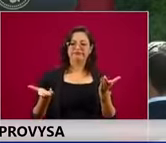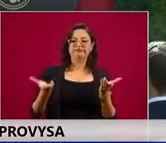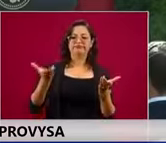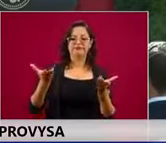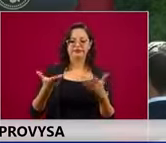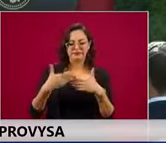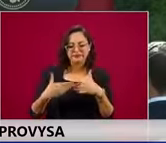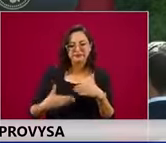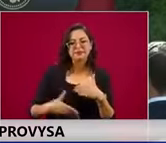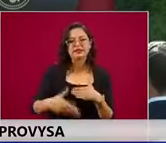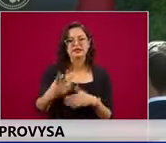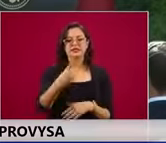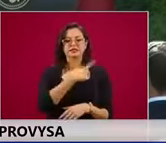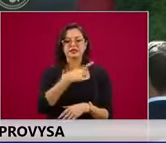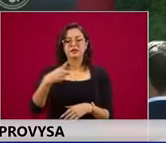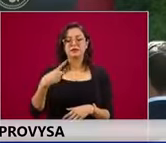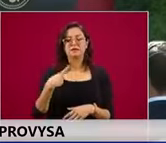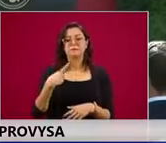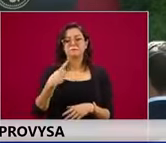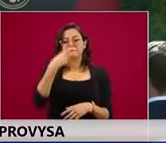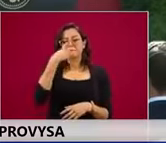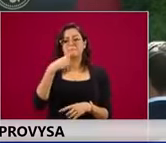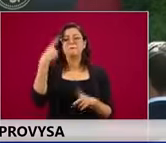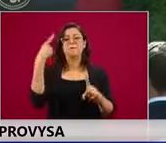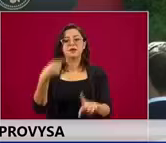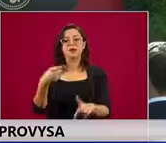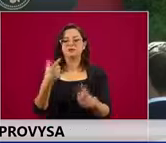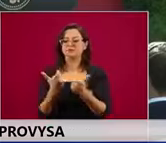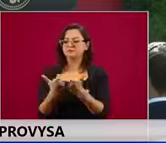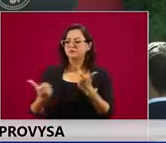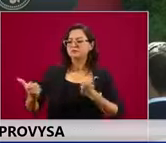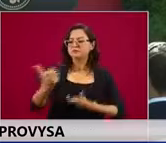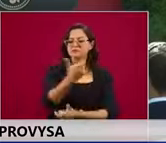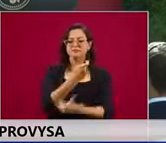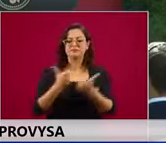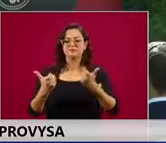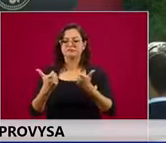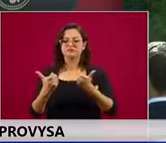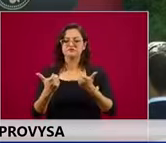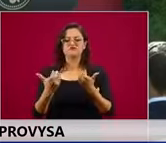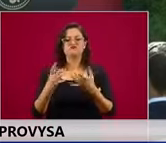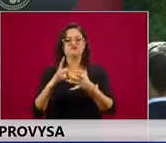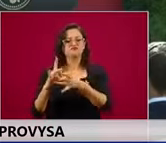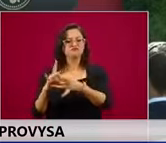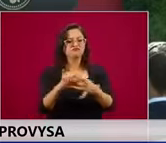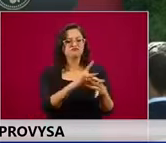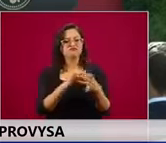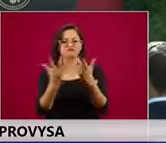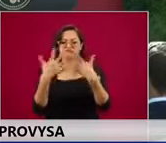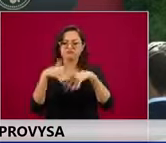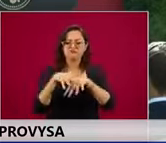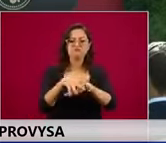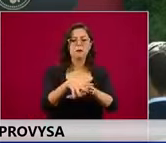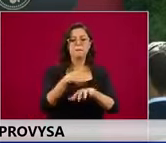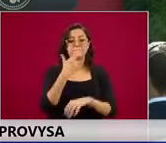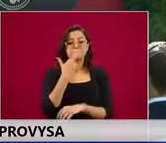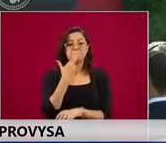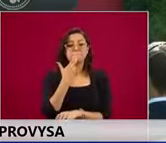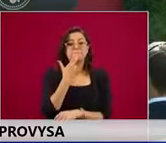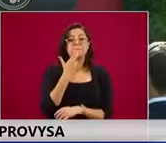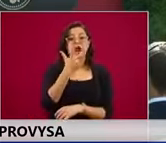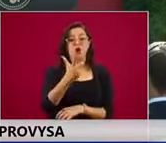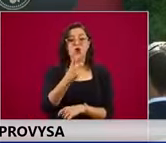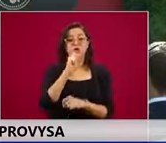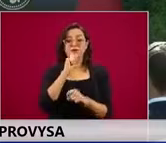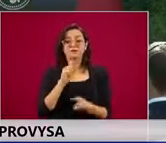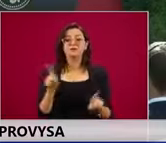Abraham Lincoln, de compararlo con Franklin Delano Y Roosevelt, nomás faltó que lo comparara con Martin Luther King, pues caray. sí, faltó nada más.